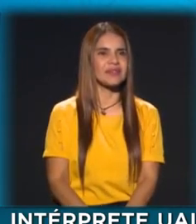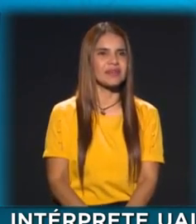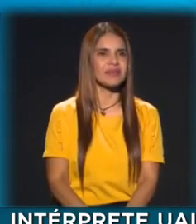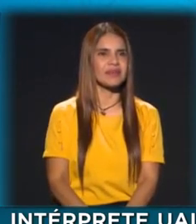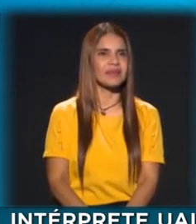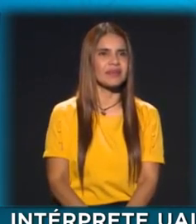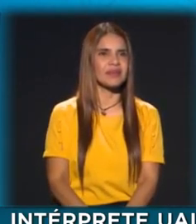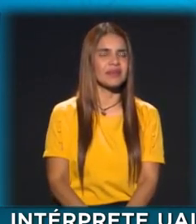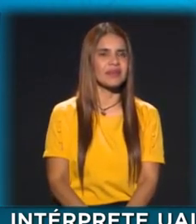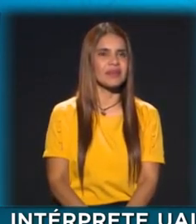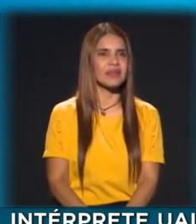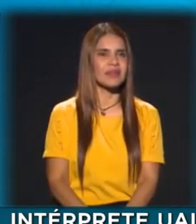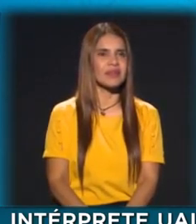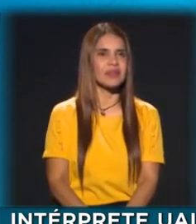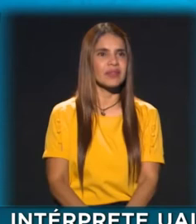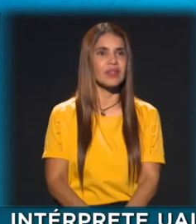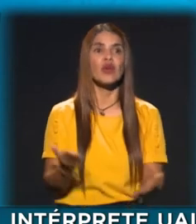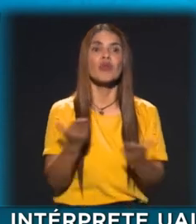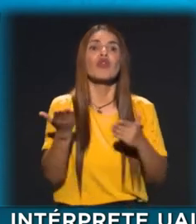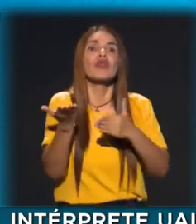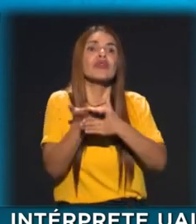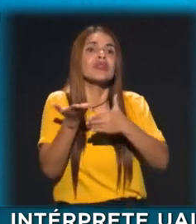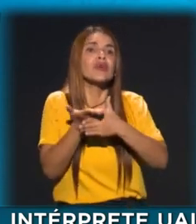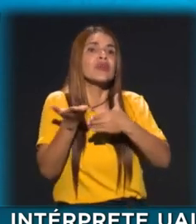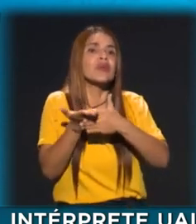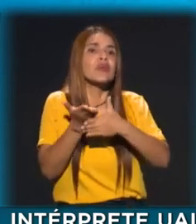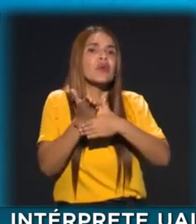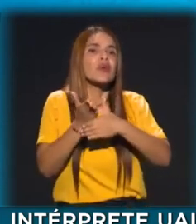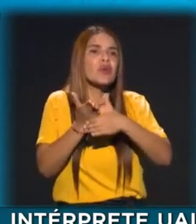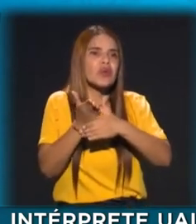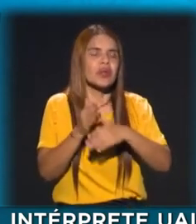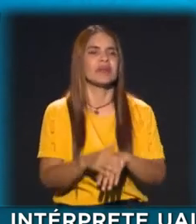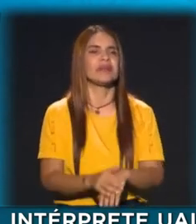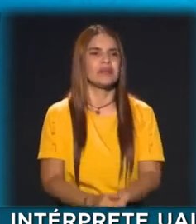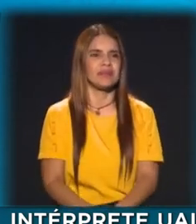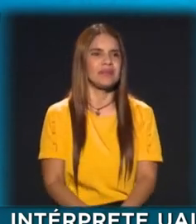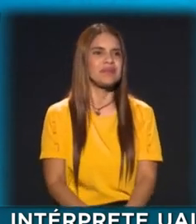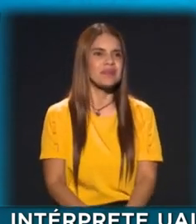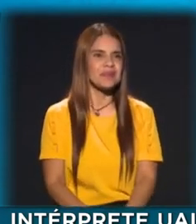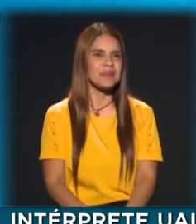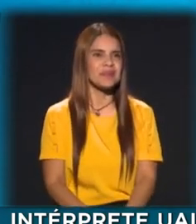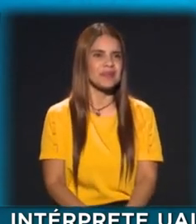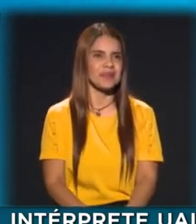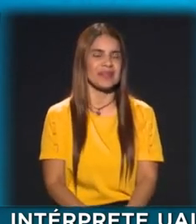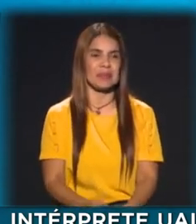Coche. Estás, mami. ¿Cuál es? ¿Por dónde se corta? Aquí. Por el otro lado.